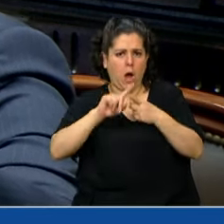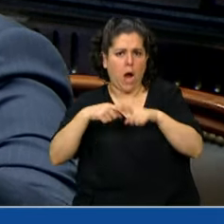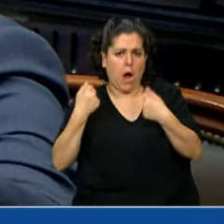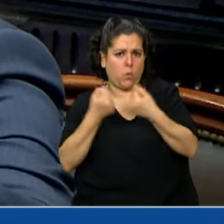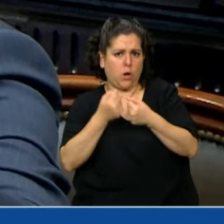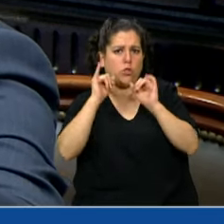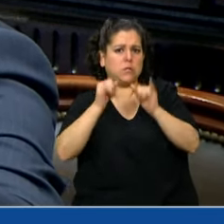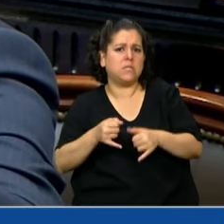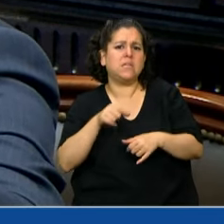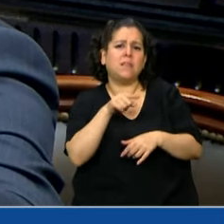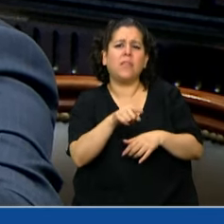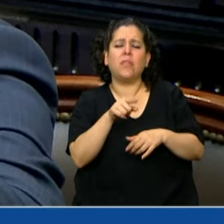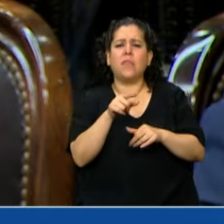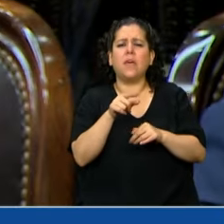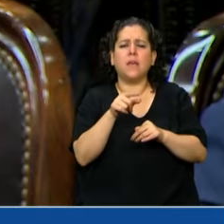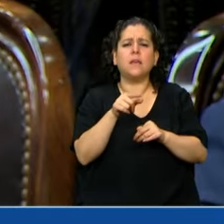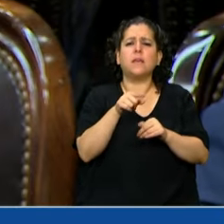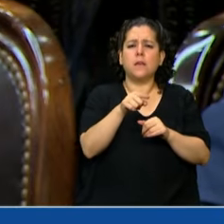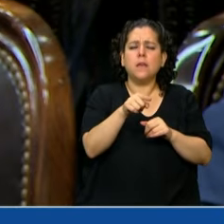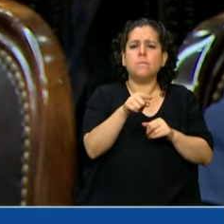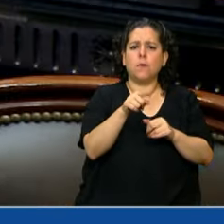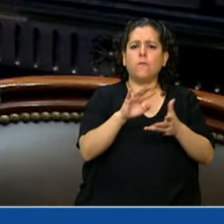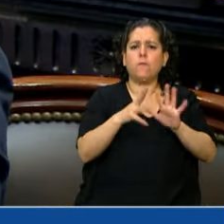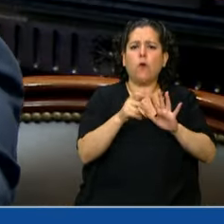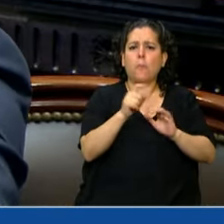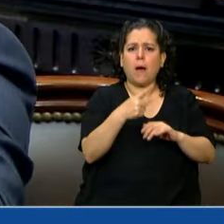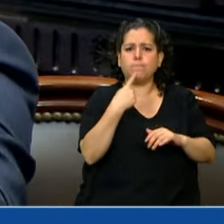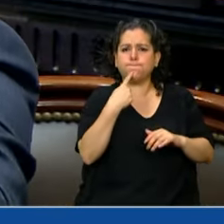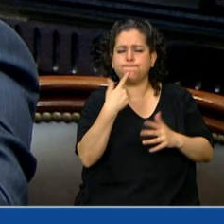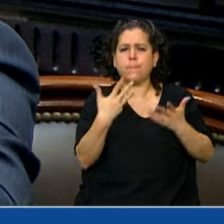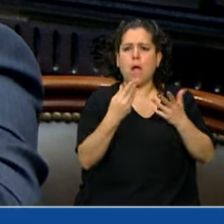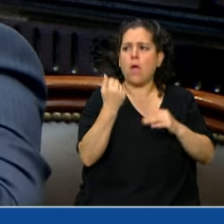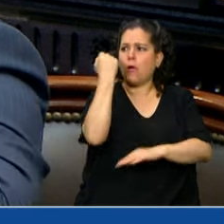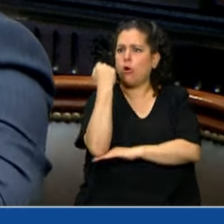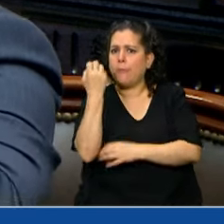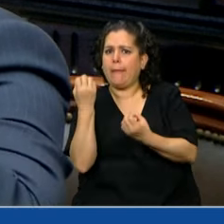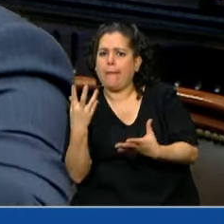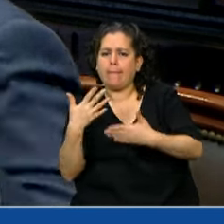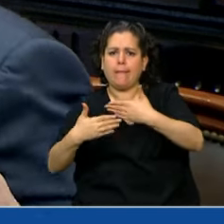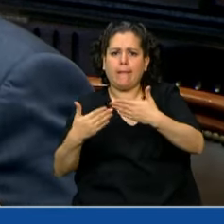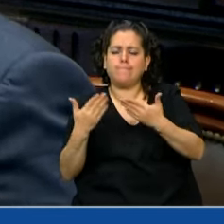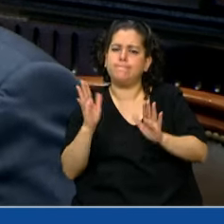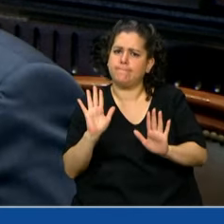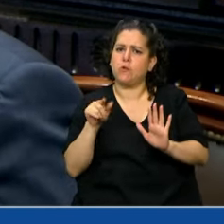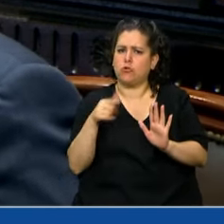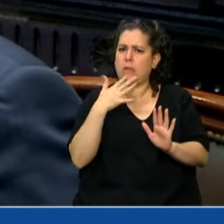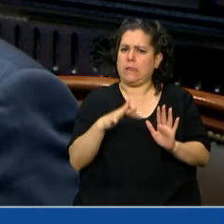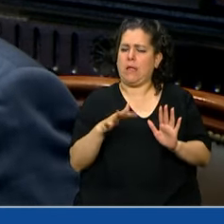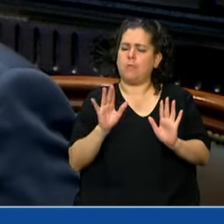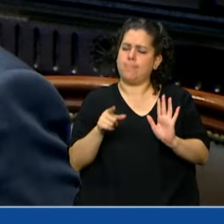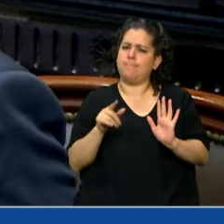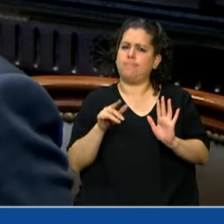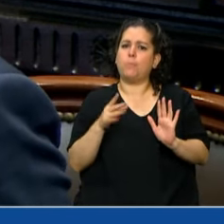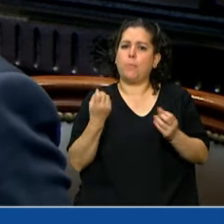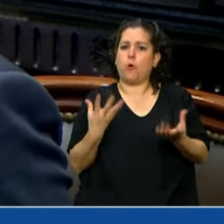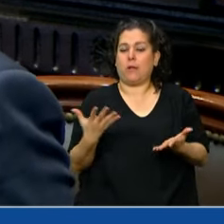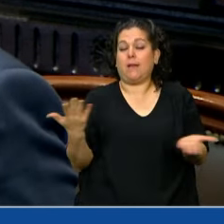hecho en lo que marca del efecto que produce la incertidumbre económica es que claro en un